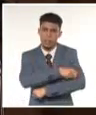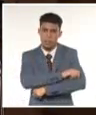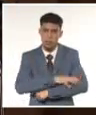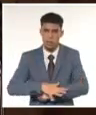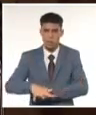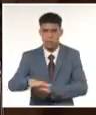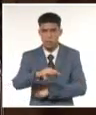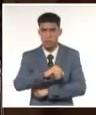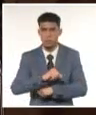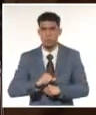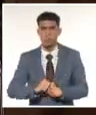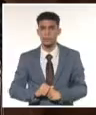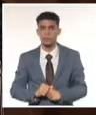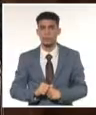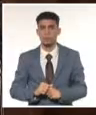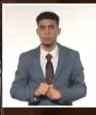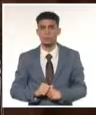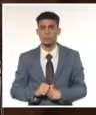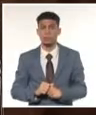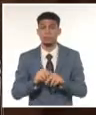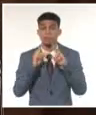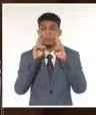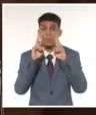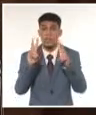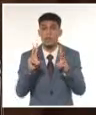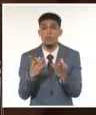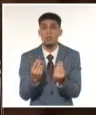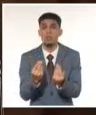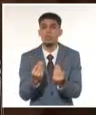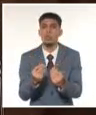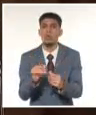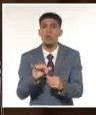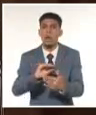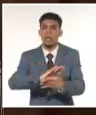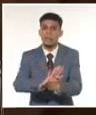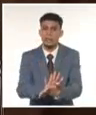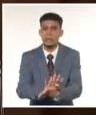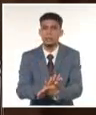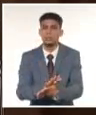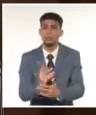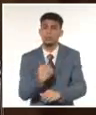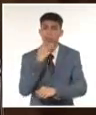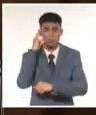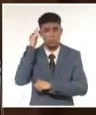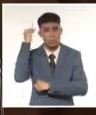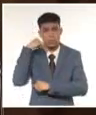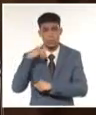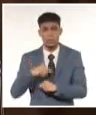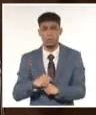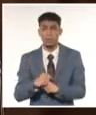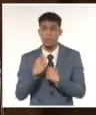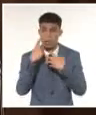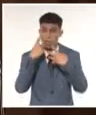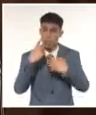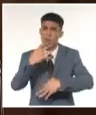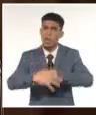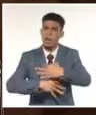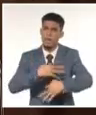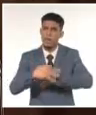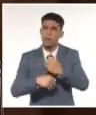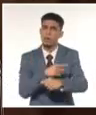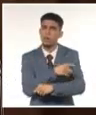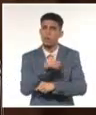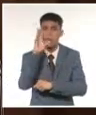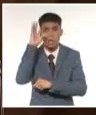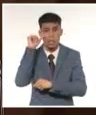cotidiana. Vivimos con mucha atención en la gestión de cada uno de ellos, y esto es bueno explicarlo para que se entienda que no